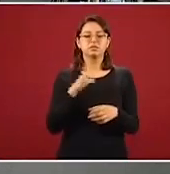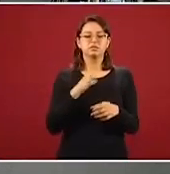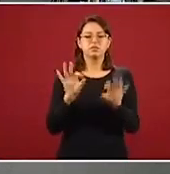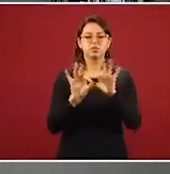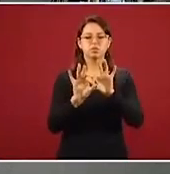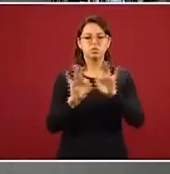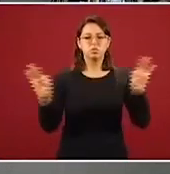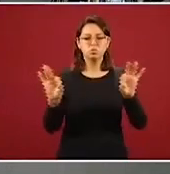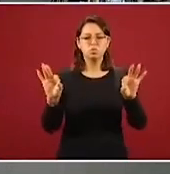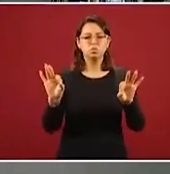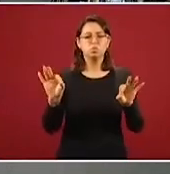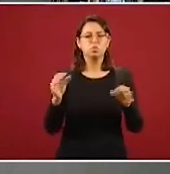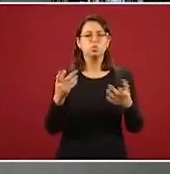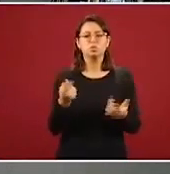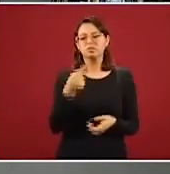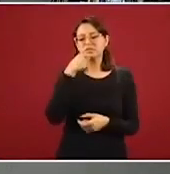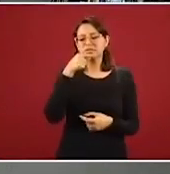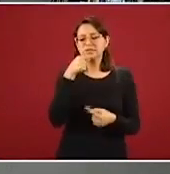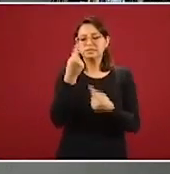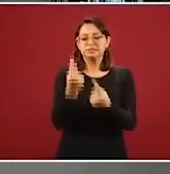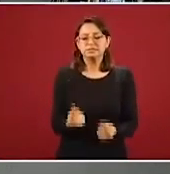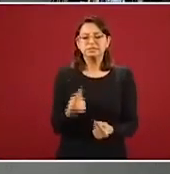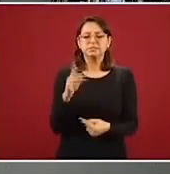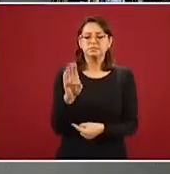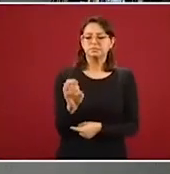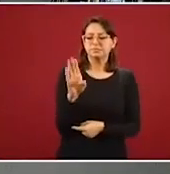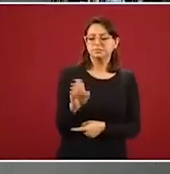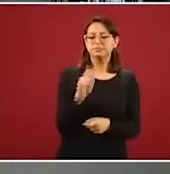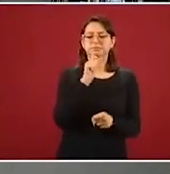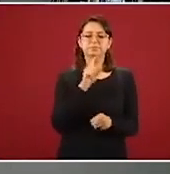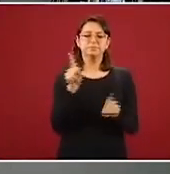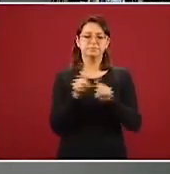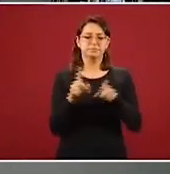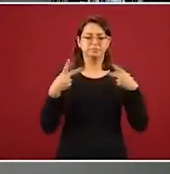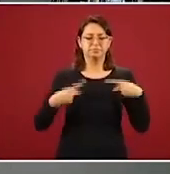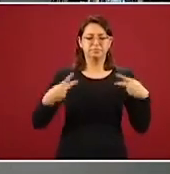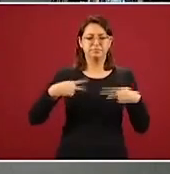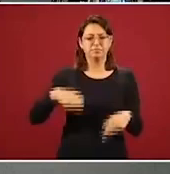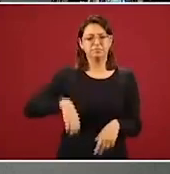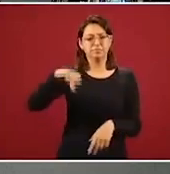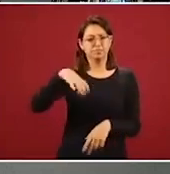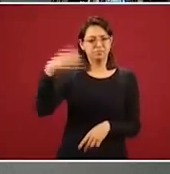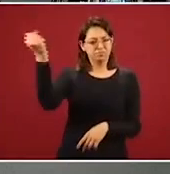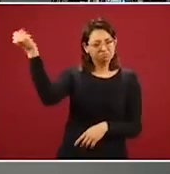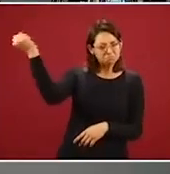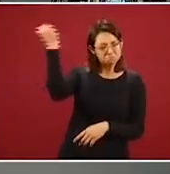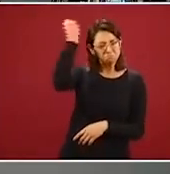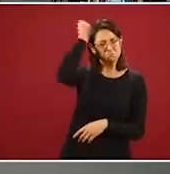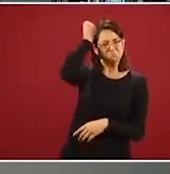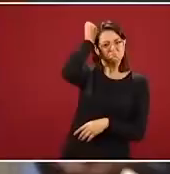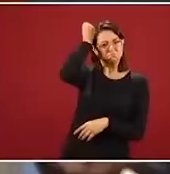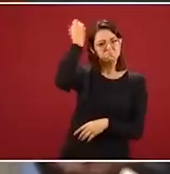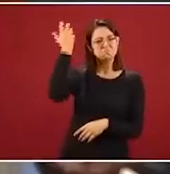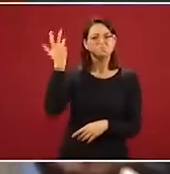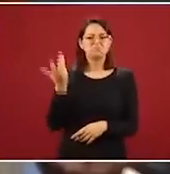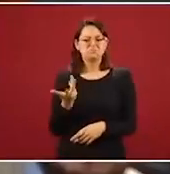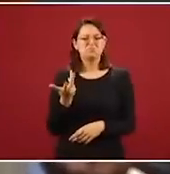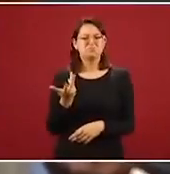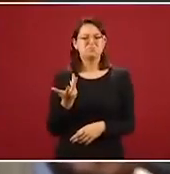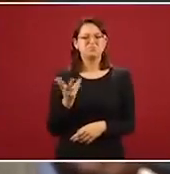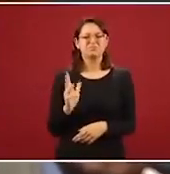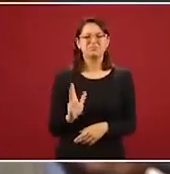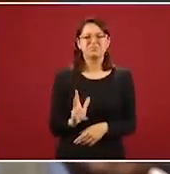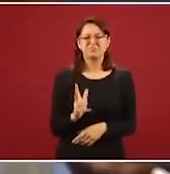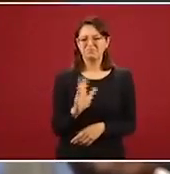implantó en el cerebro de niños, bebés y también de personas adultas. Estas prácticas se celebraron con cerca de